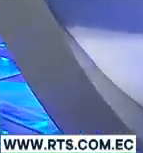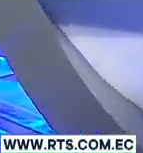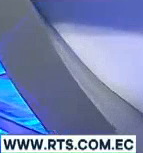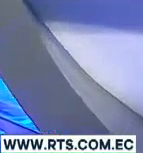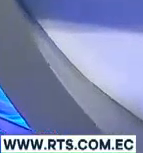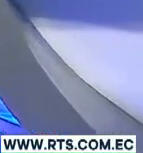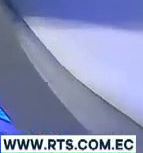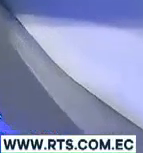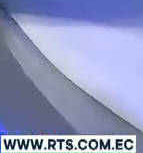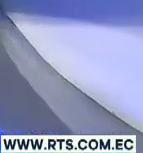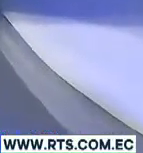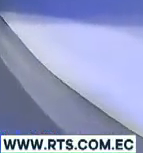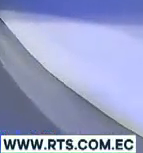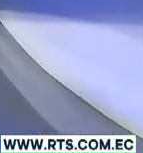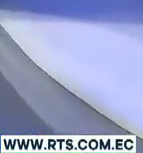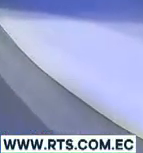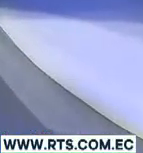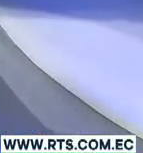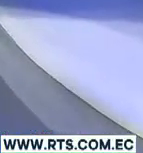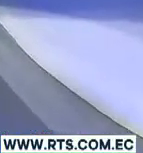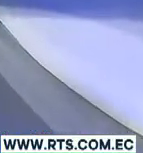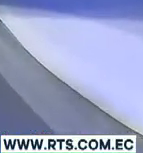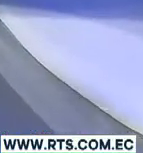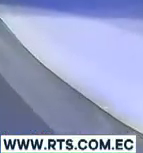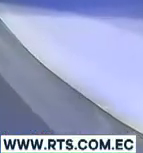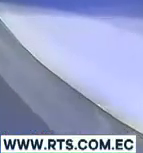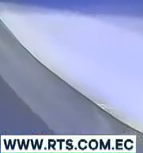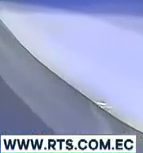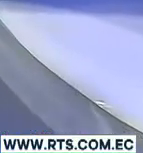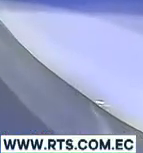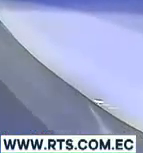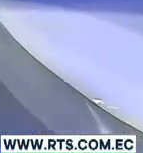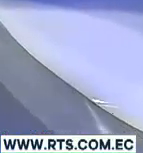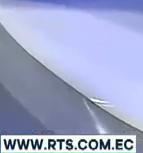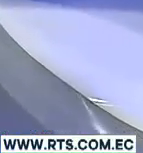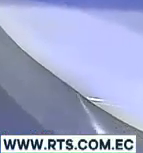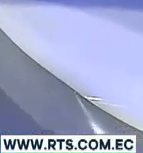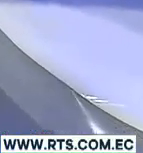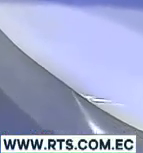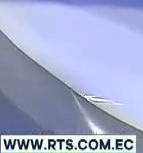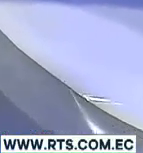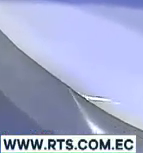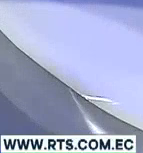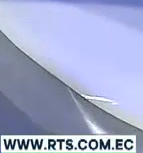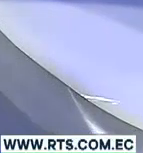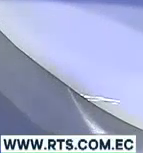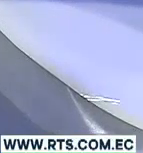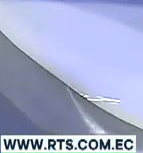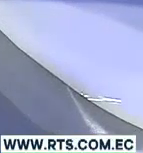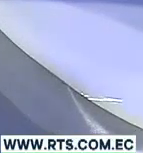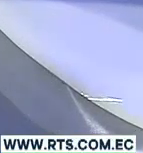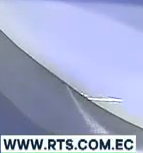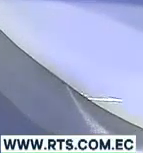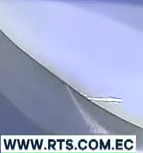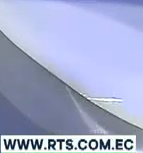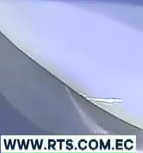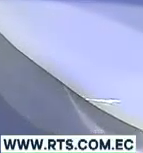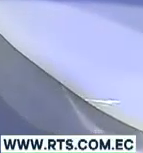Amigos, con esto nos despedimos. Recuerden que pueden vernos desde cualquier parte del mundo a través del sitio web